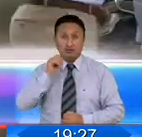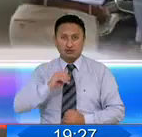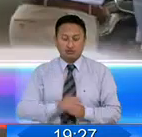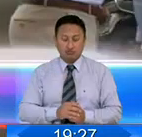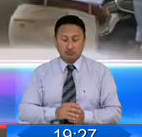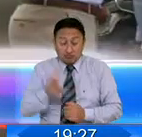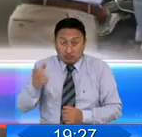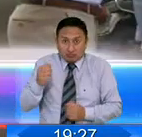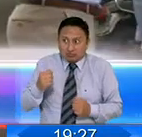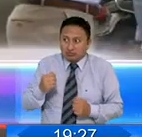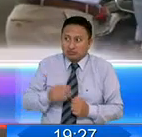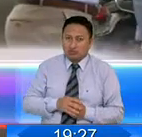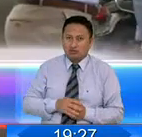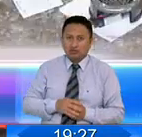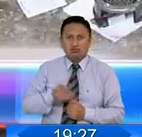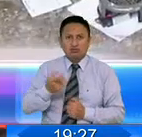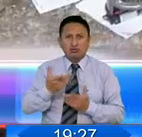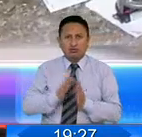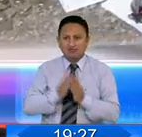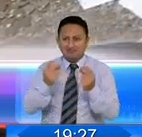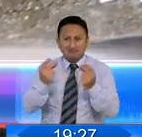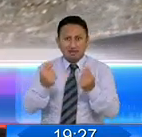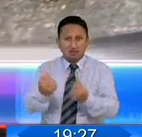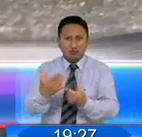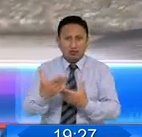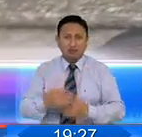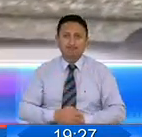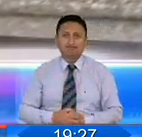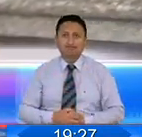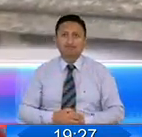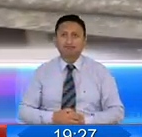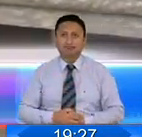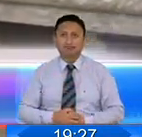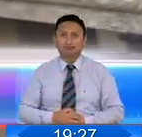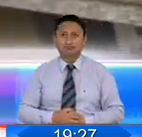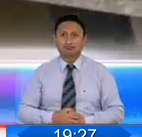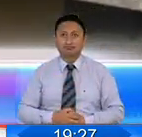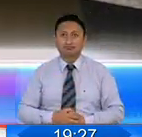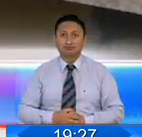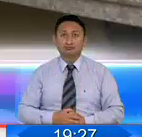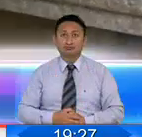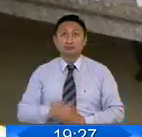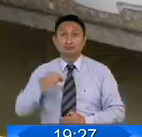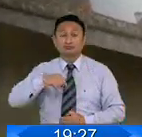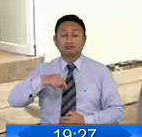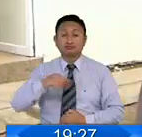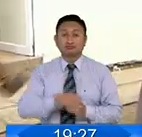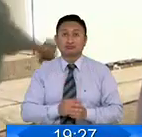del atraco, pidió un informe. Resulta ser que atrás de las cajas